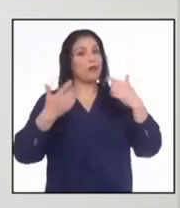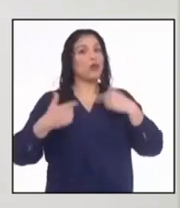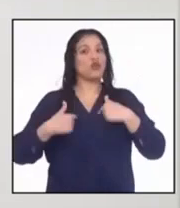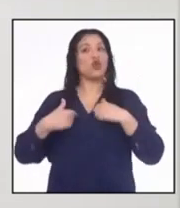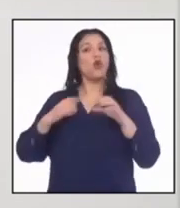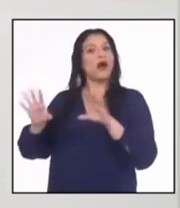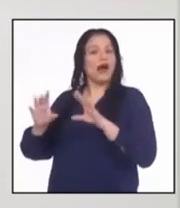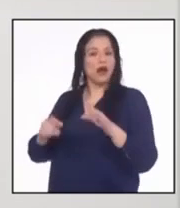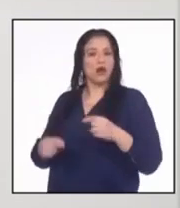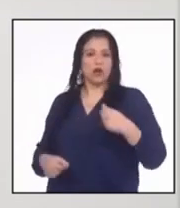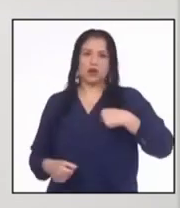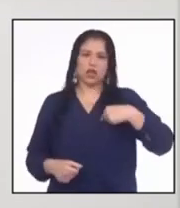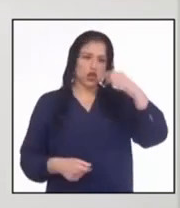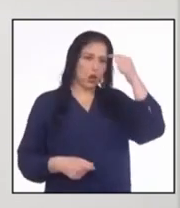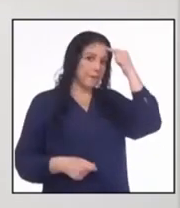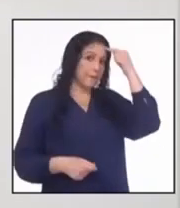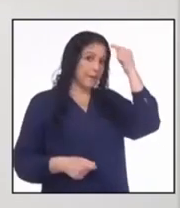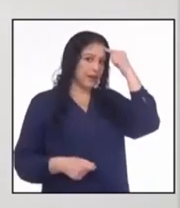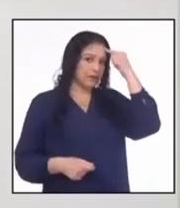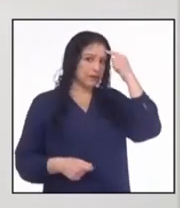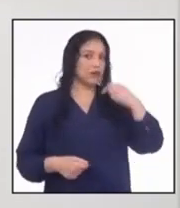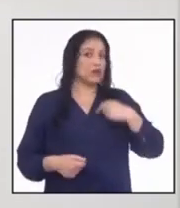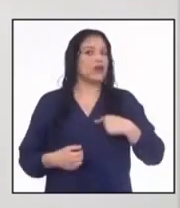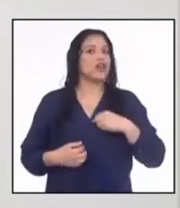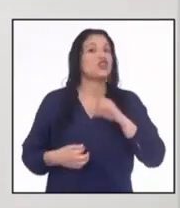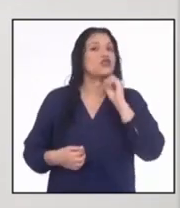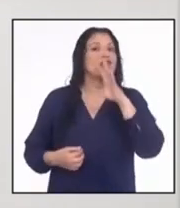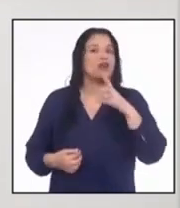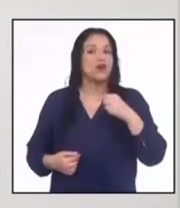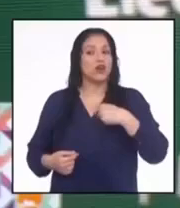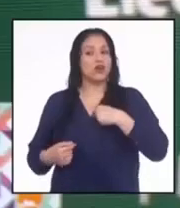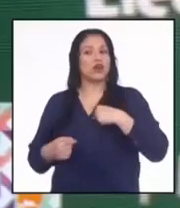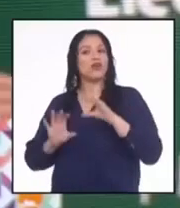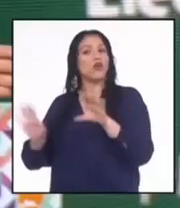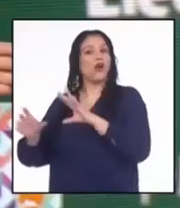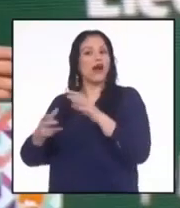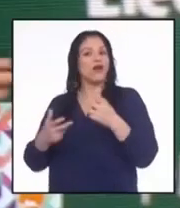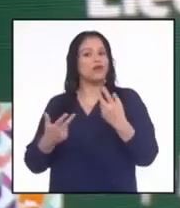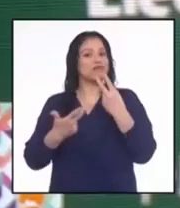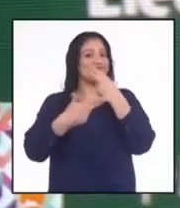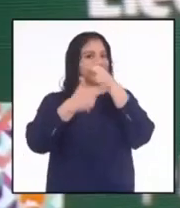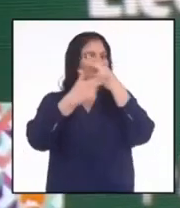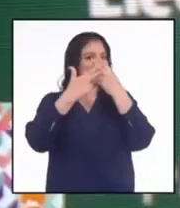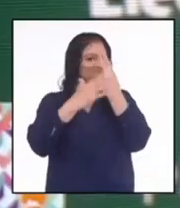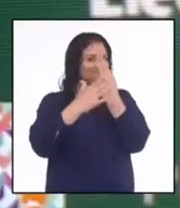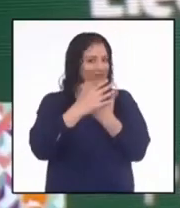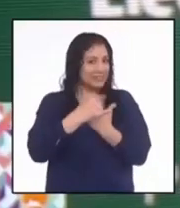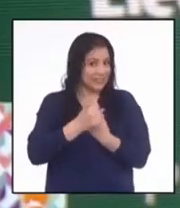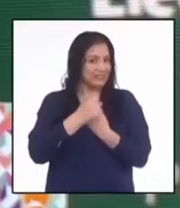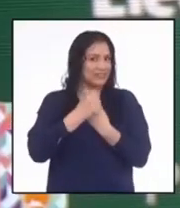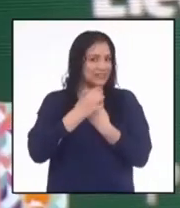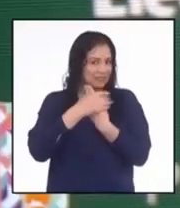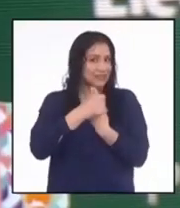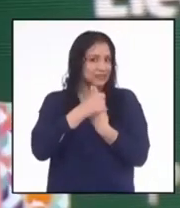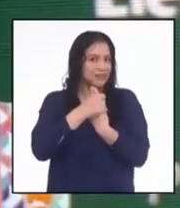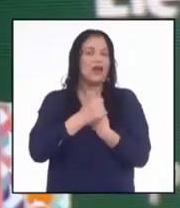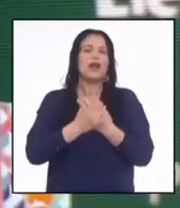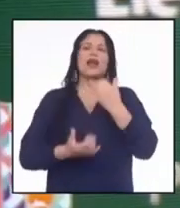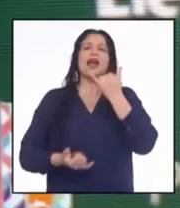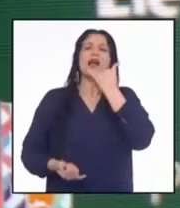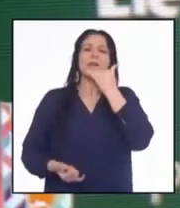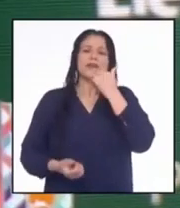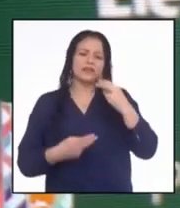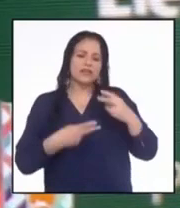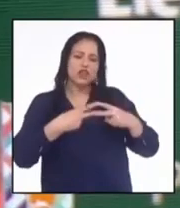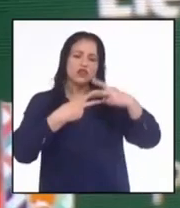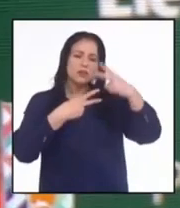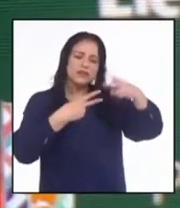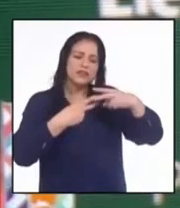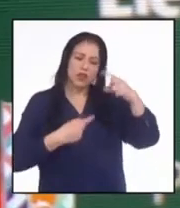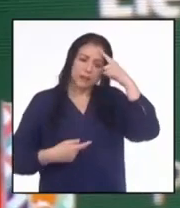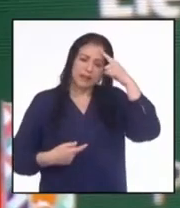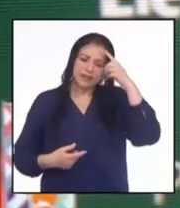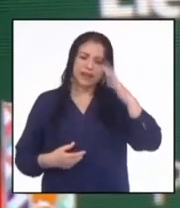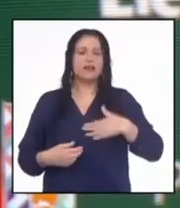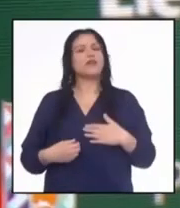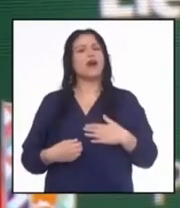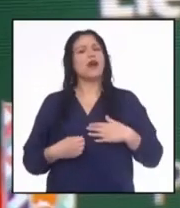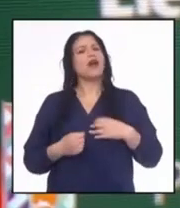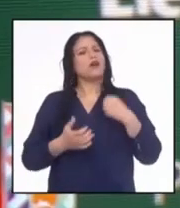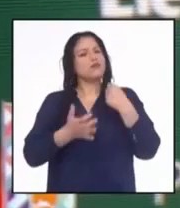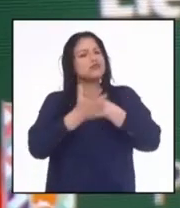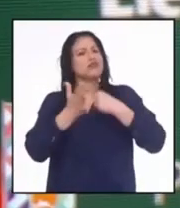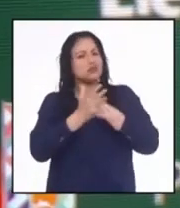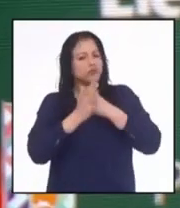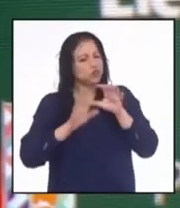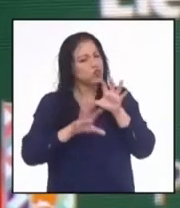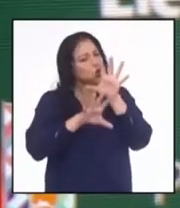entre lo que uno piensa, lo que uno dice y lo que uno hace. ¿Qué pasa si los vecinos de Camila se creen coherentes con defender sus reuniones como parte